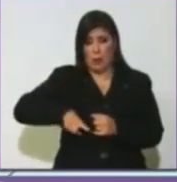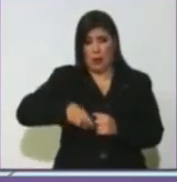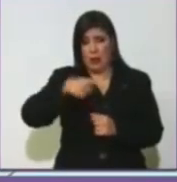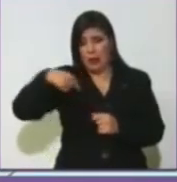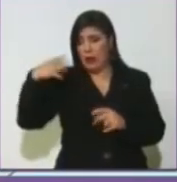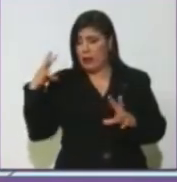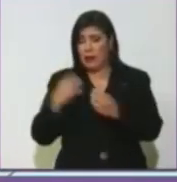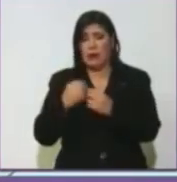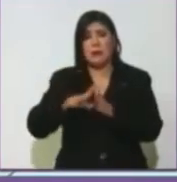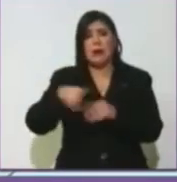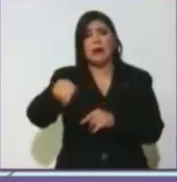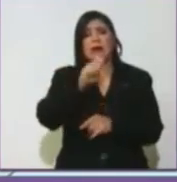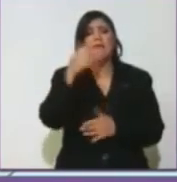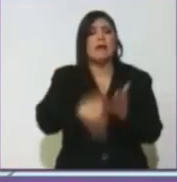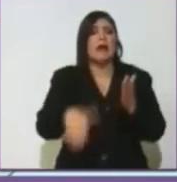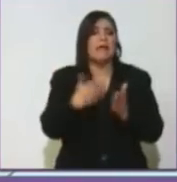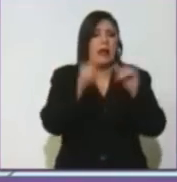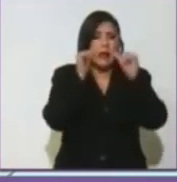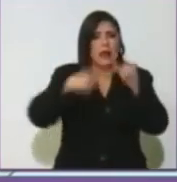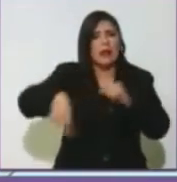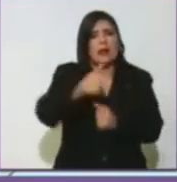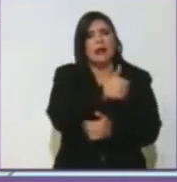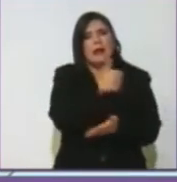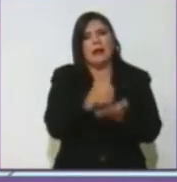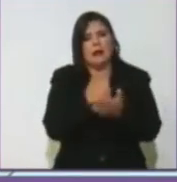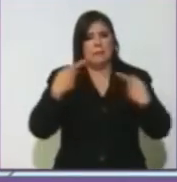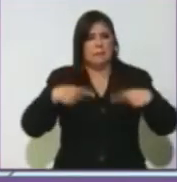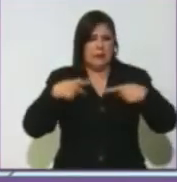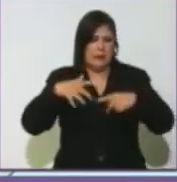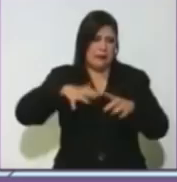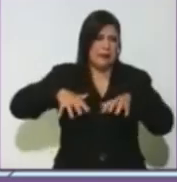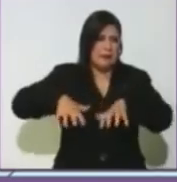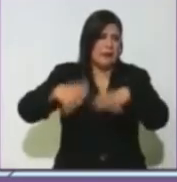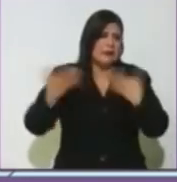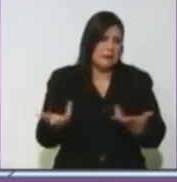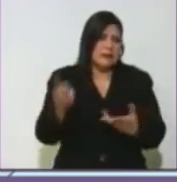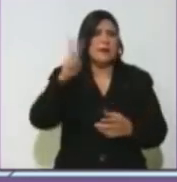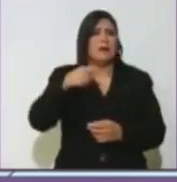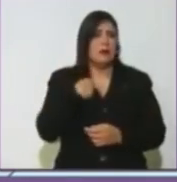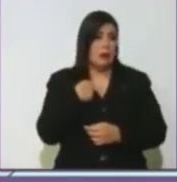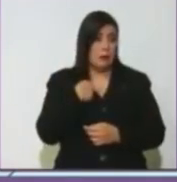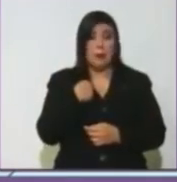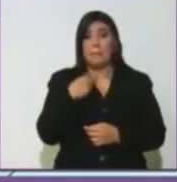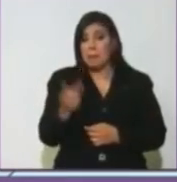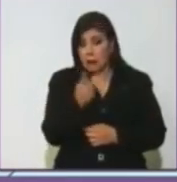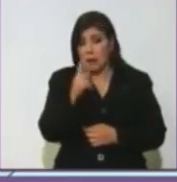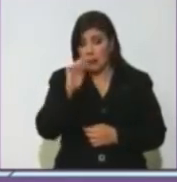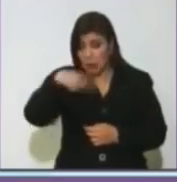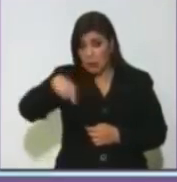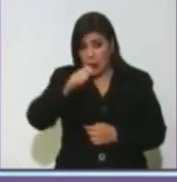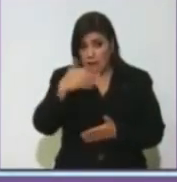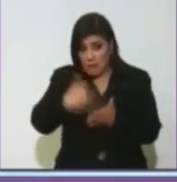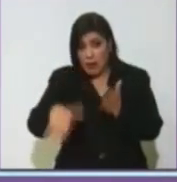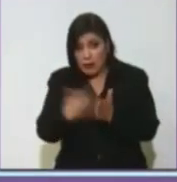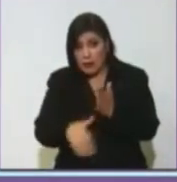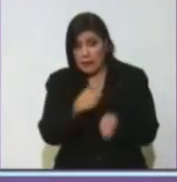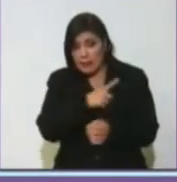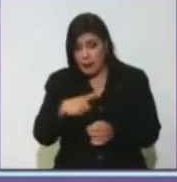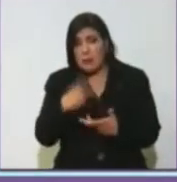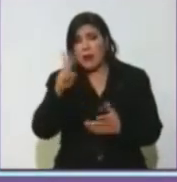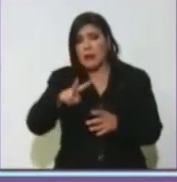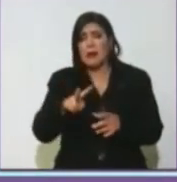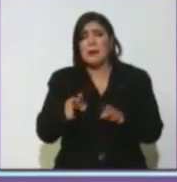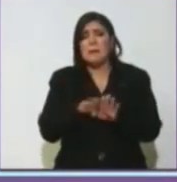quedado de ver a la ciudadanía y yo preguntaría si en esta ocasión pues les vamos a creer no si le han quedado de ver a la ciudadanía en materia de seguridad